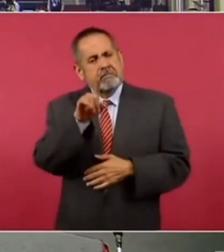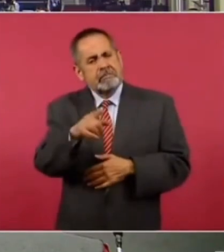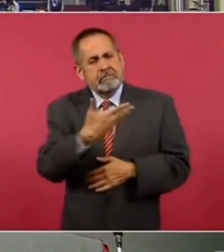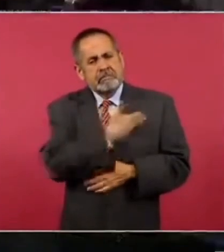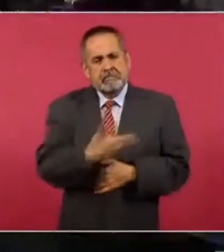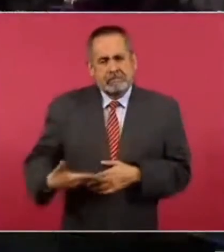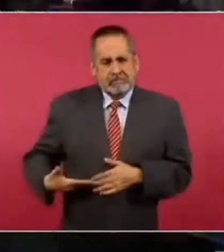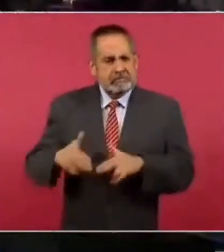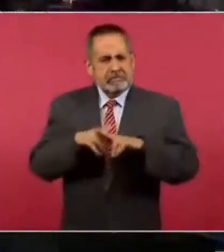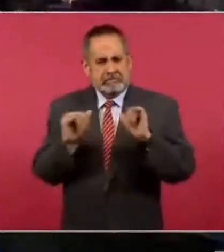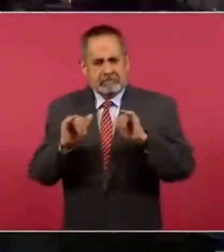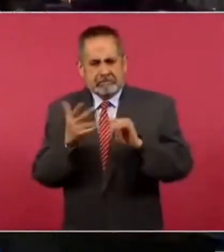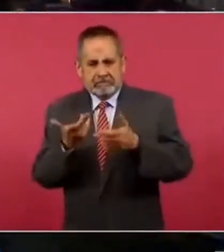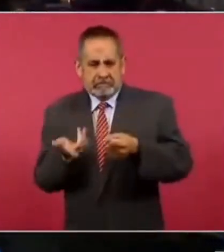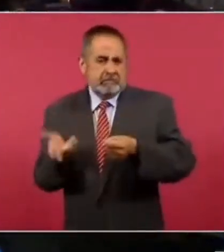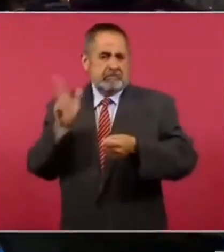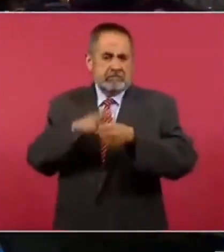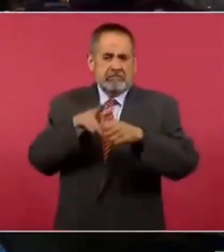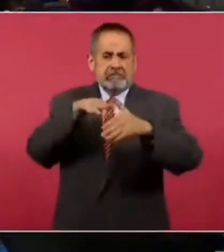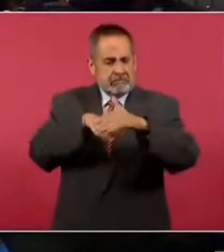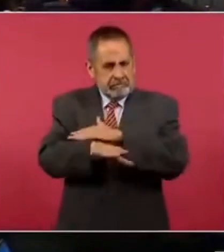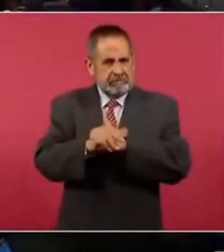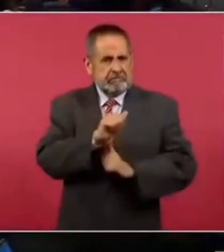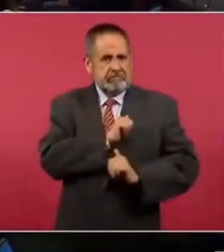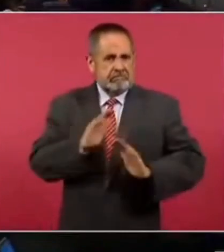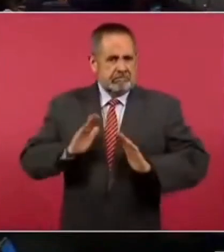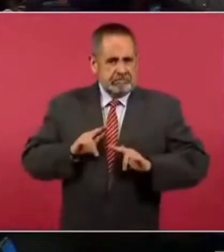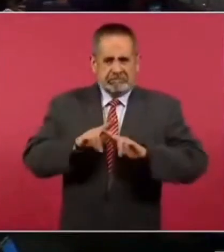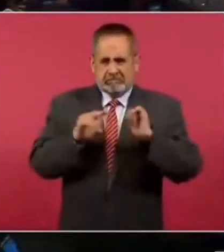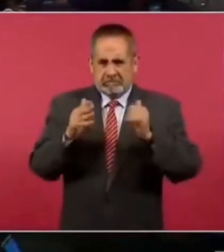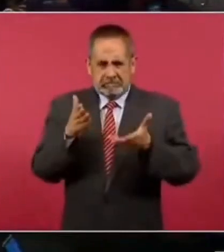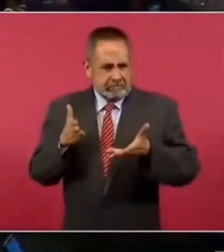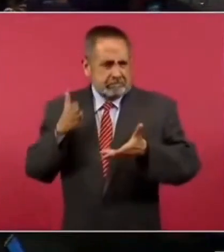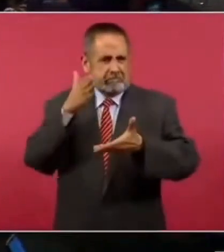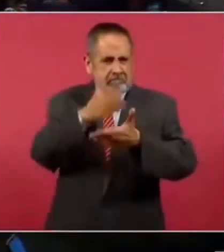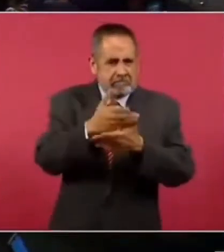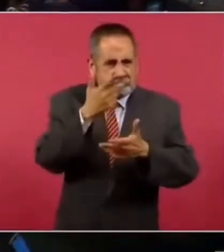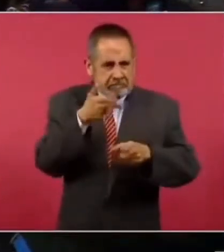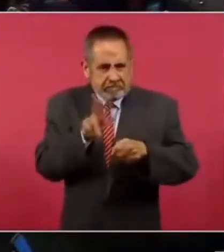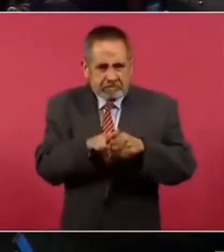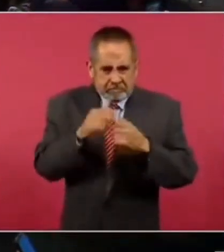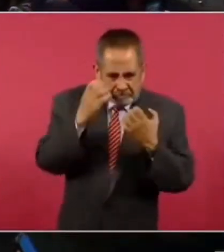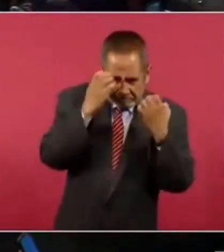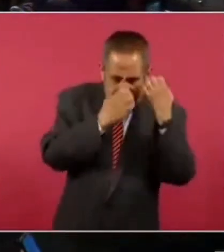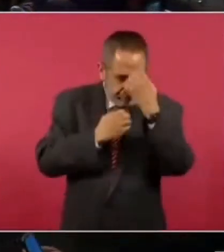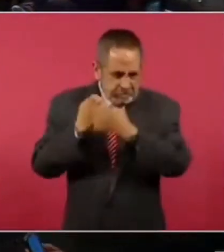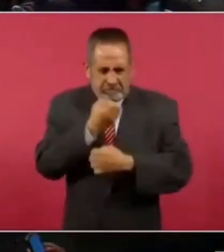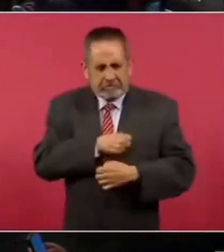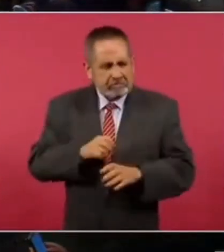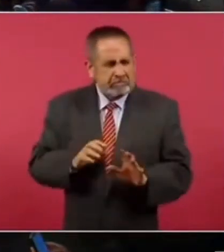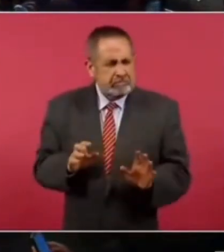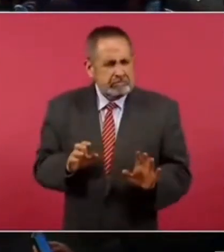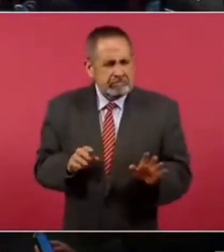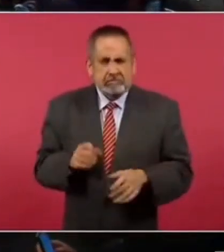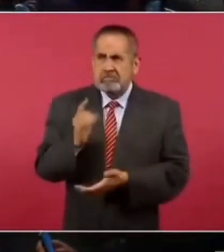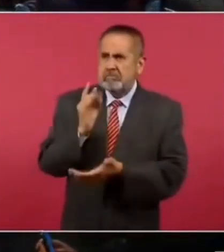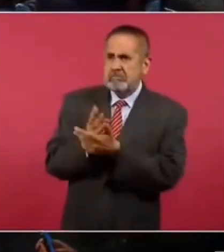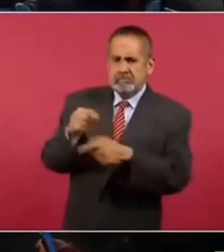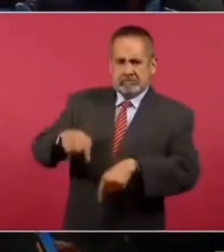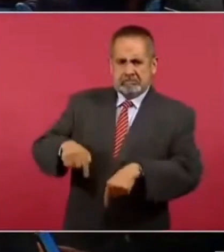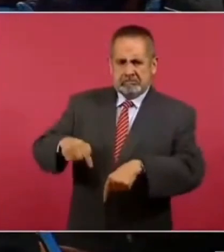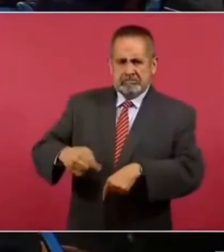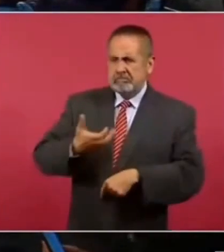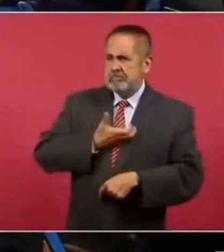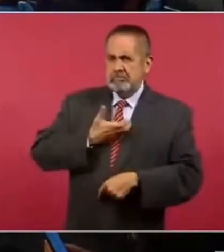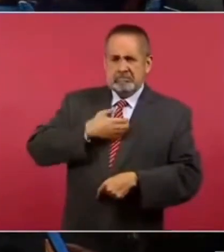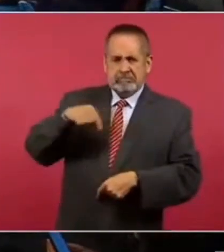fue al hospital militar, no ha habido necesidad de que acuda a ninguna otra institución de salud, si únicamente se ha atendido aquí nada más en